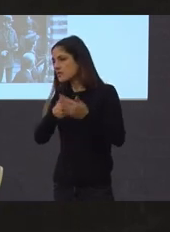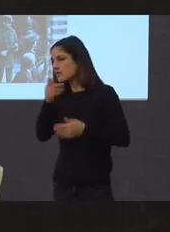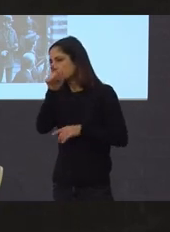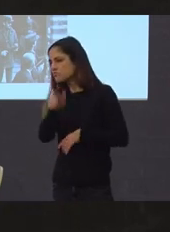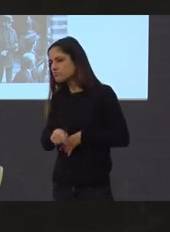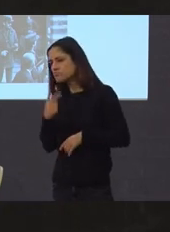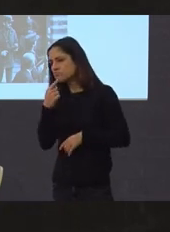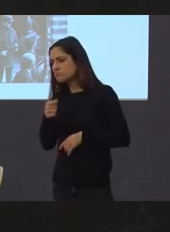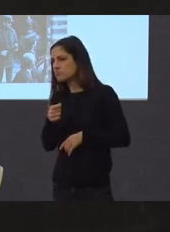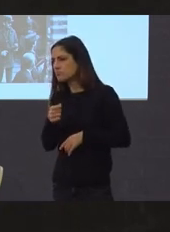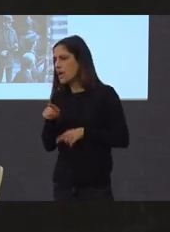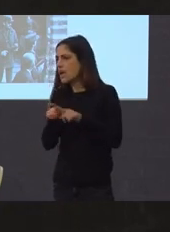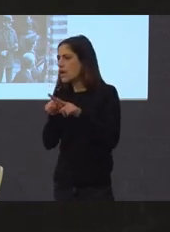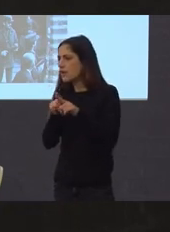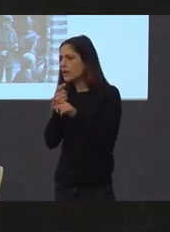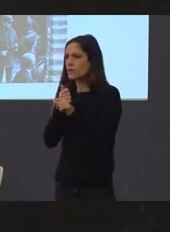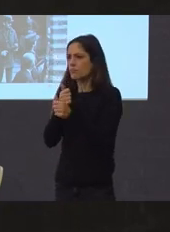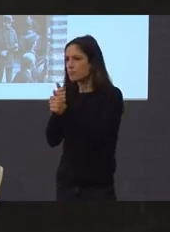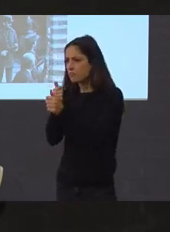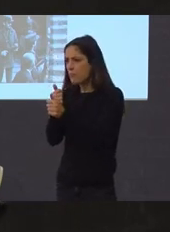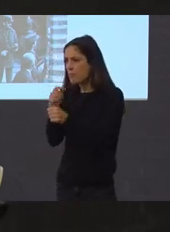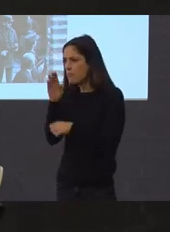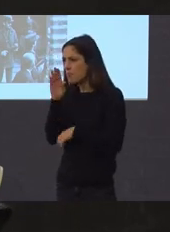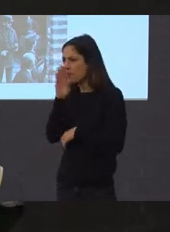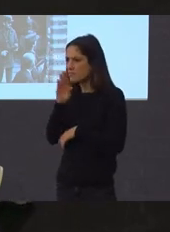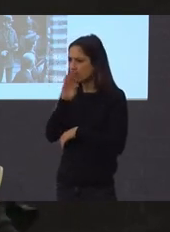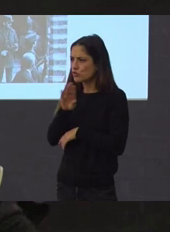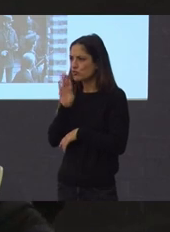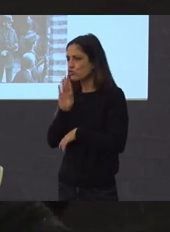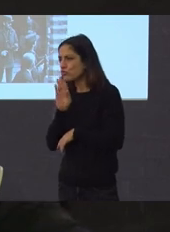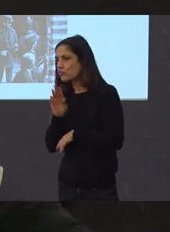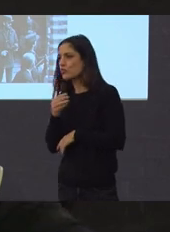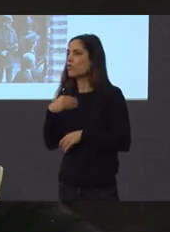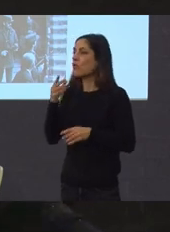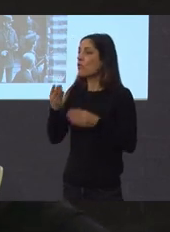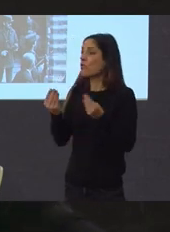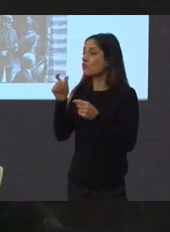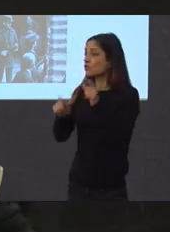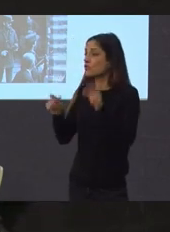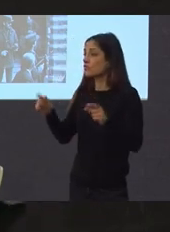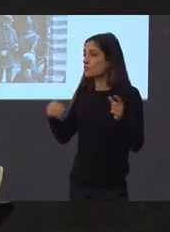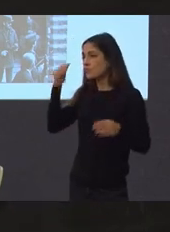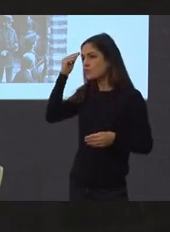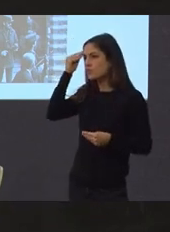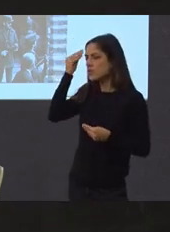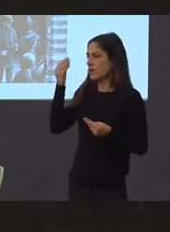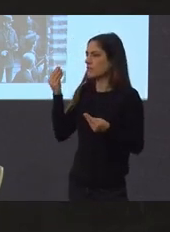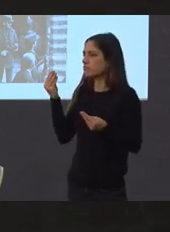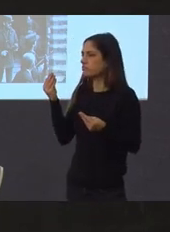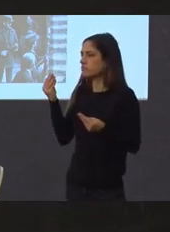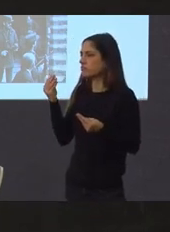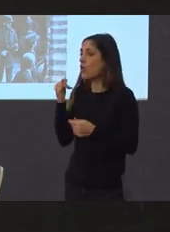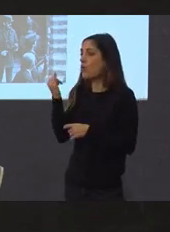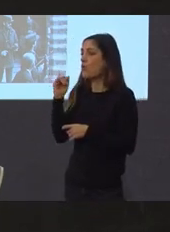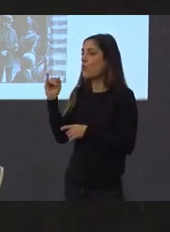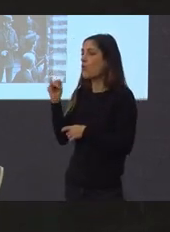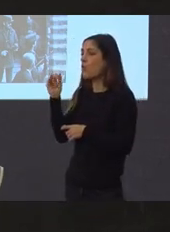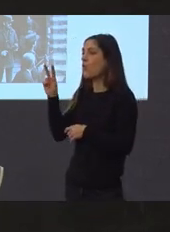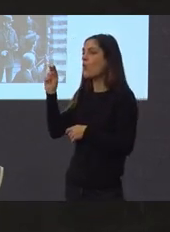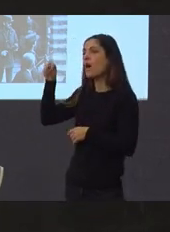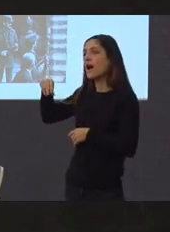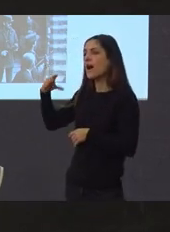conspiranoias e sigue pensando moita xente, incluso xente moi progre, que Juan Carlos salvou